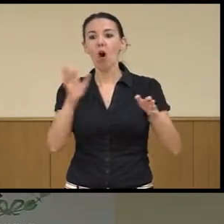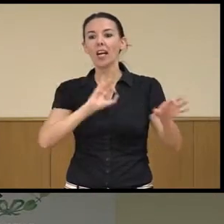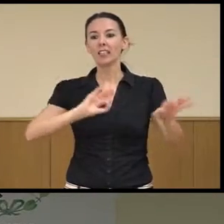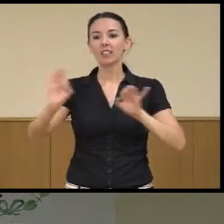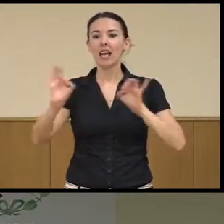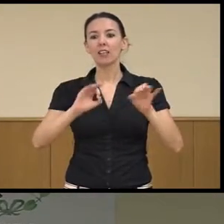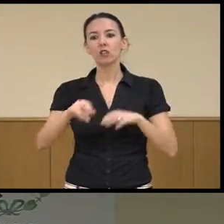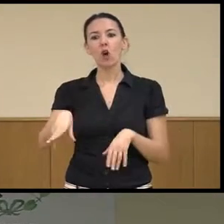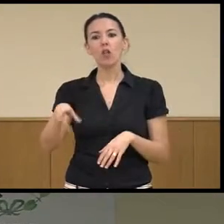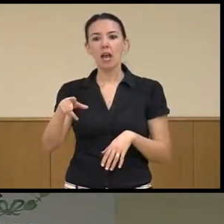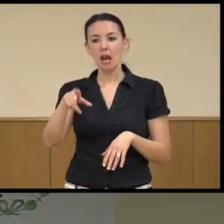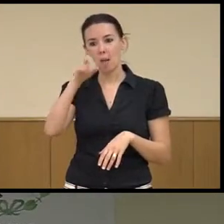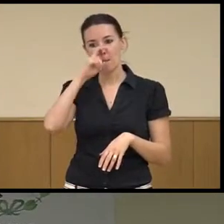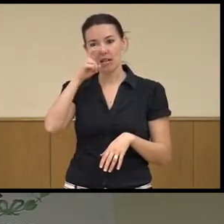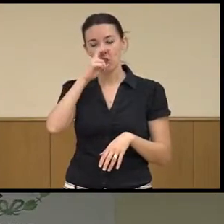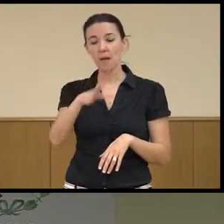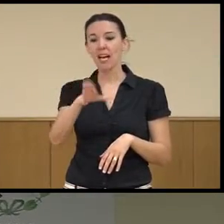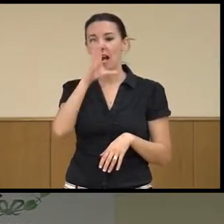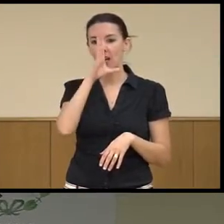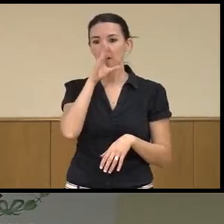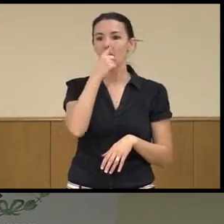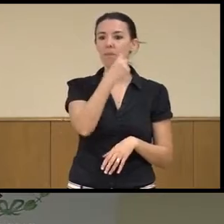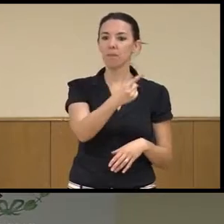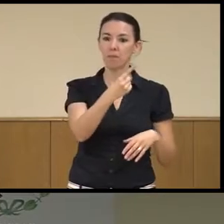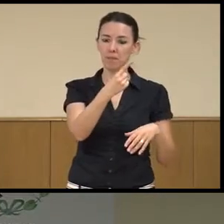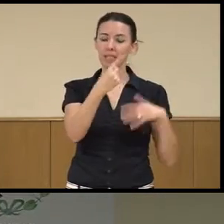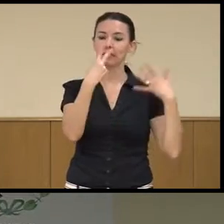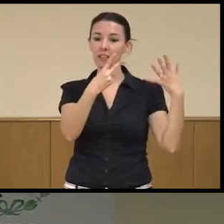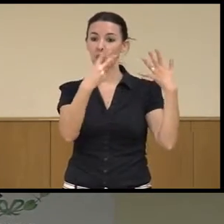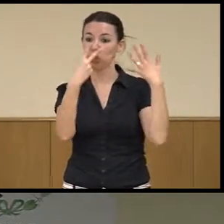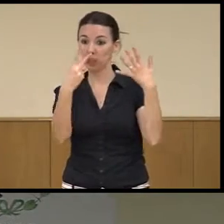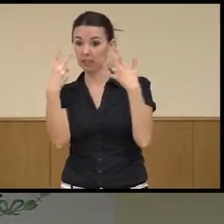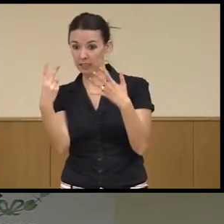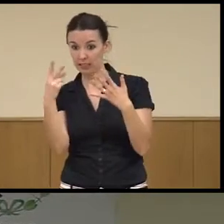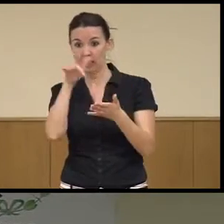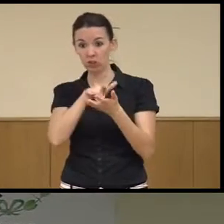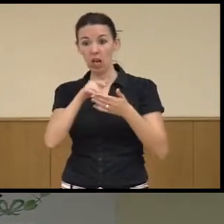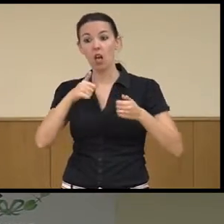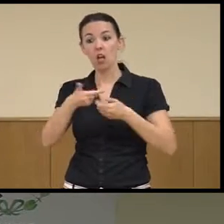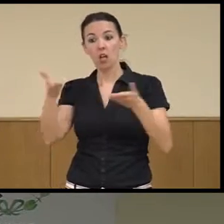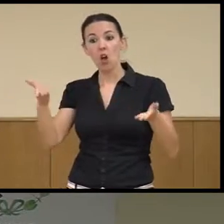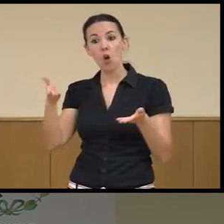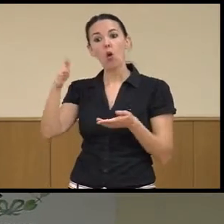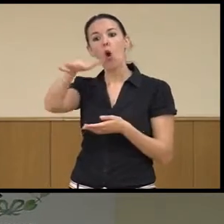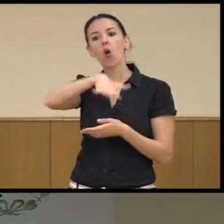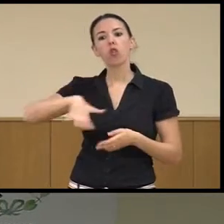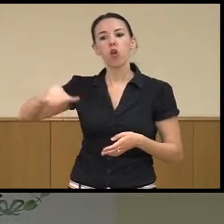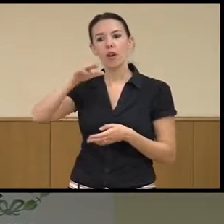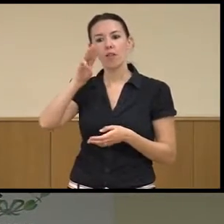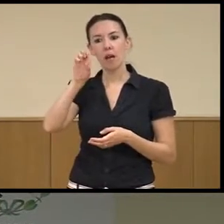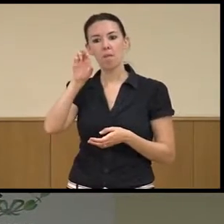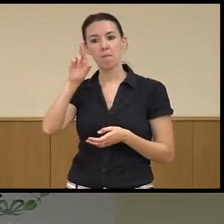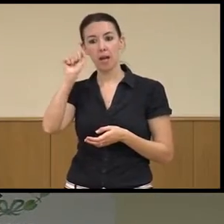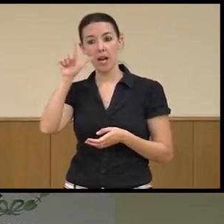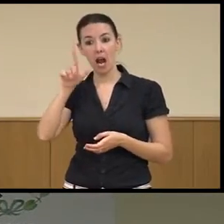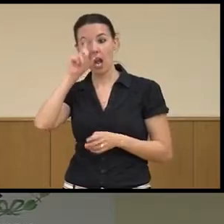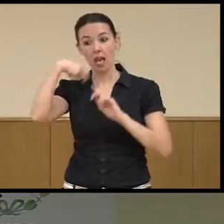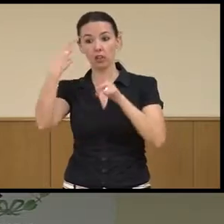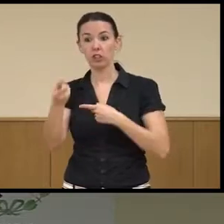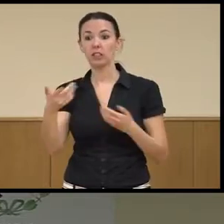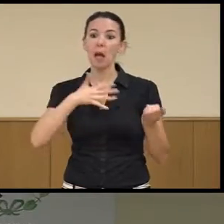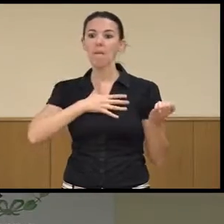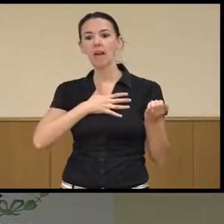del Príncipe en el Carnaval de 1767 y extendido al Coliseo de los Caños del Peral el año siguiente, el baile